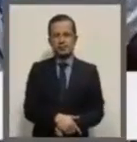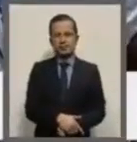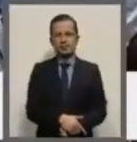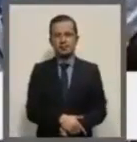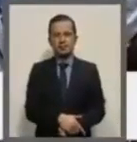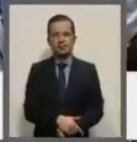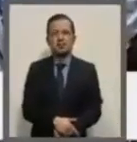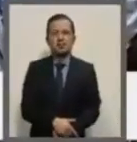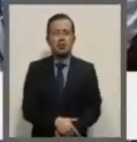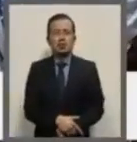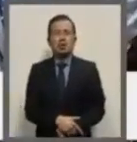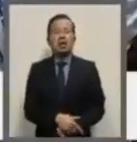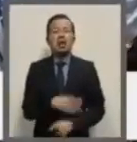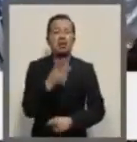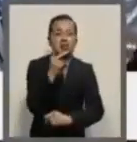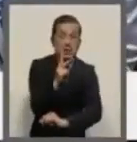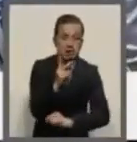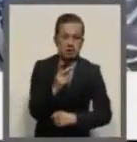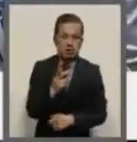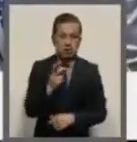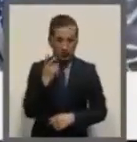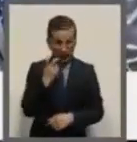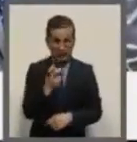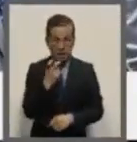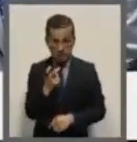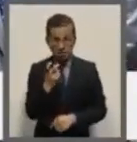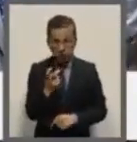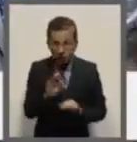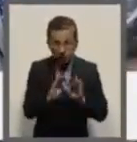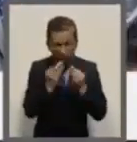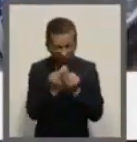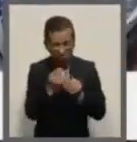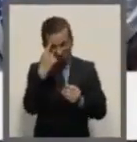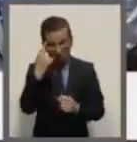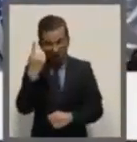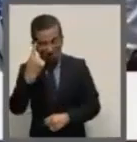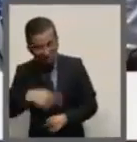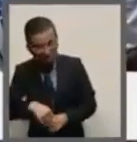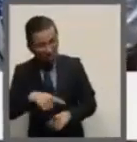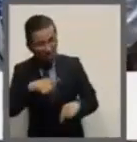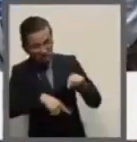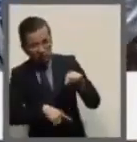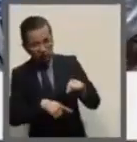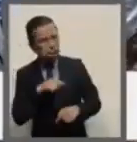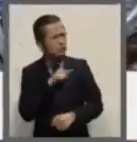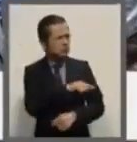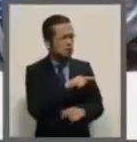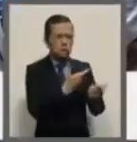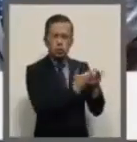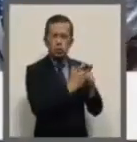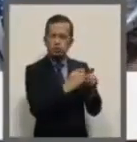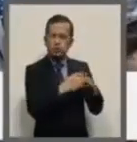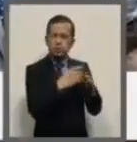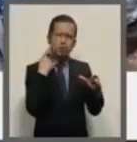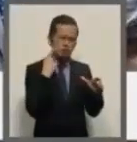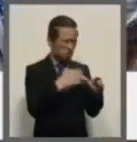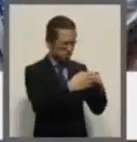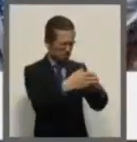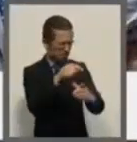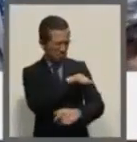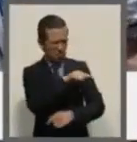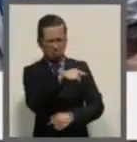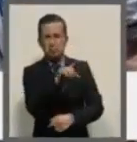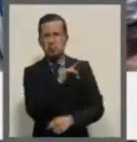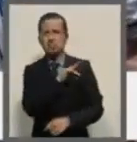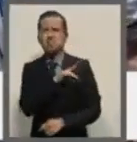Pero observamos que este mecanismo ha generado temor en otras fuerzas políticas bajo un discurso que confunde y que además pretende